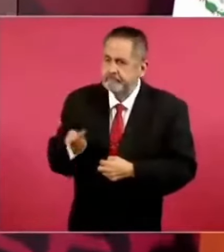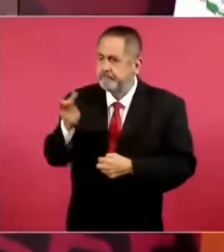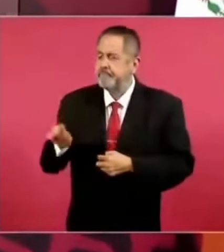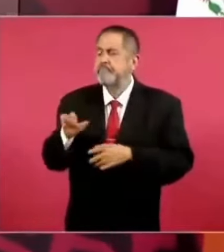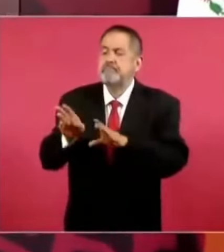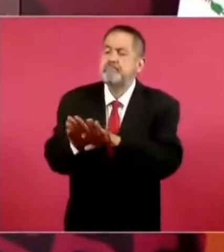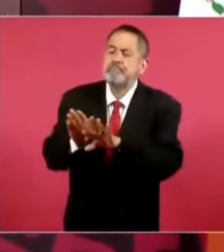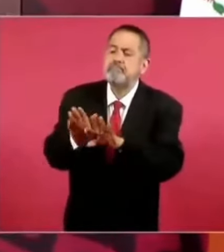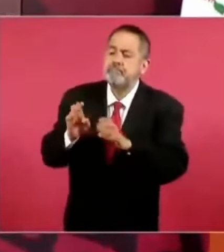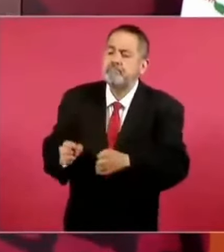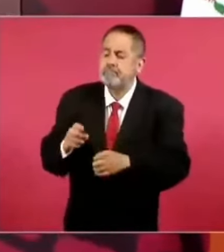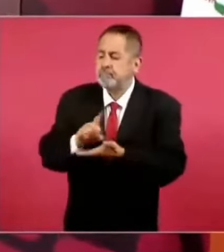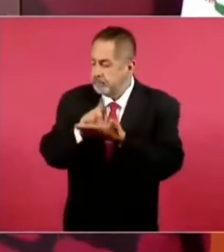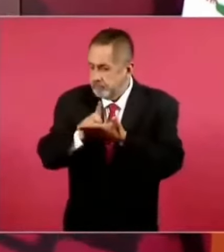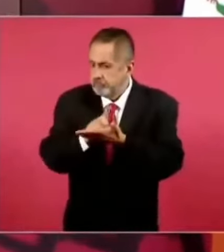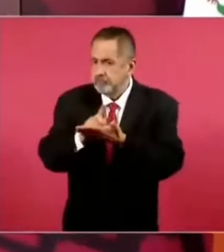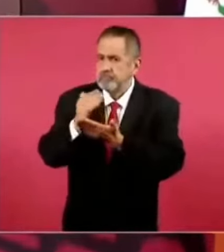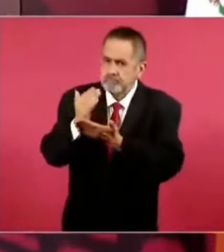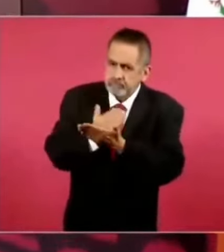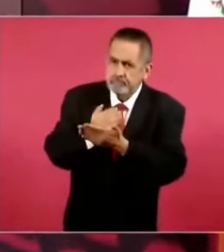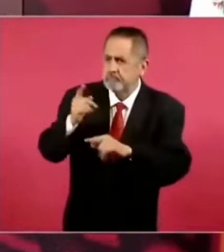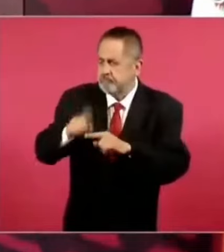consumo. Entonces,